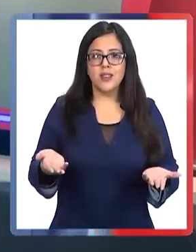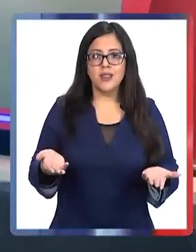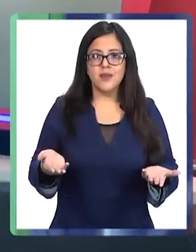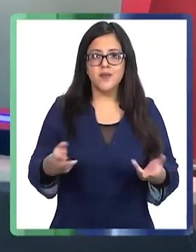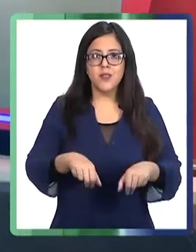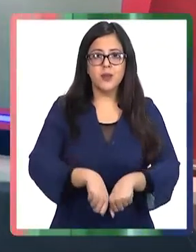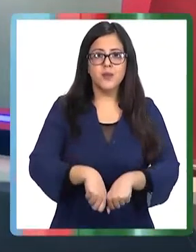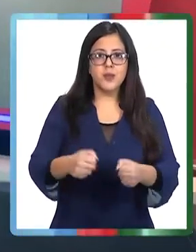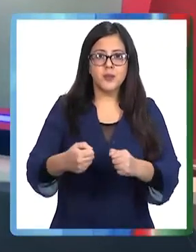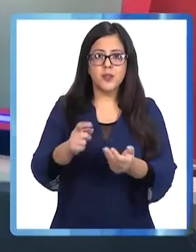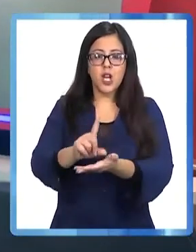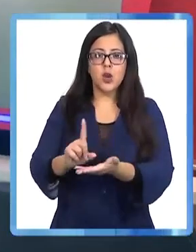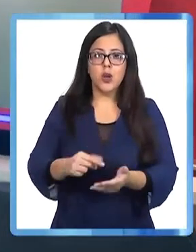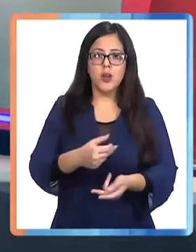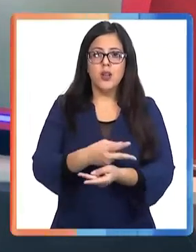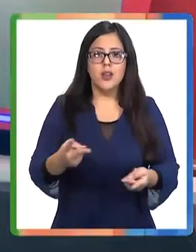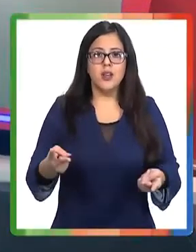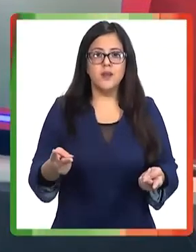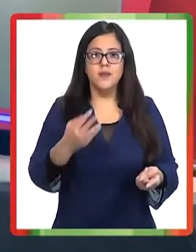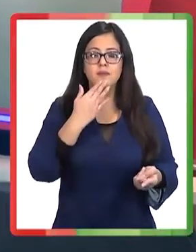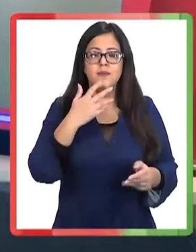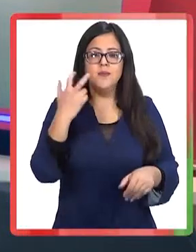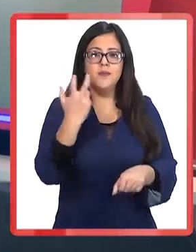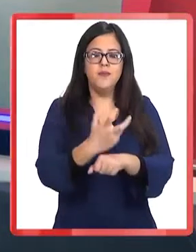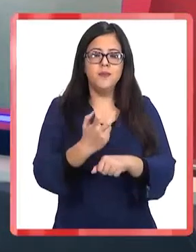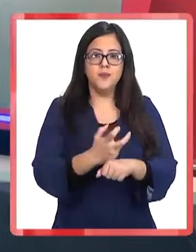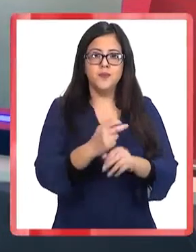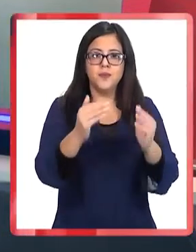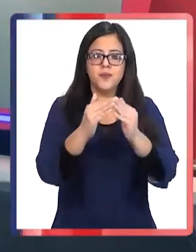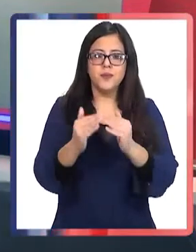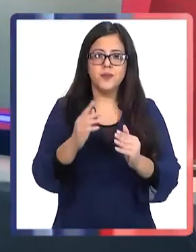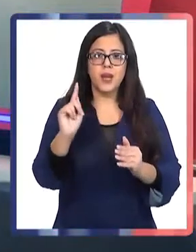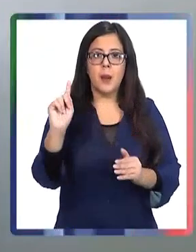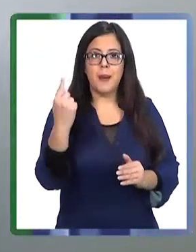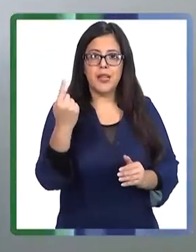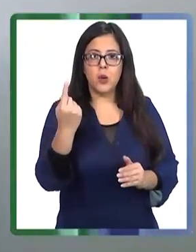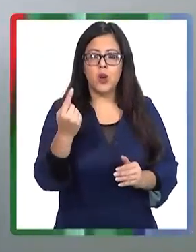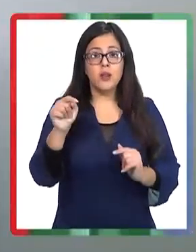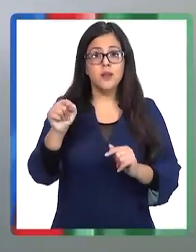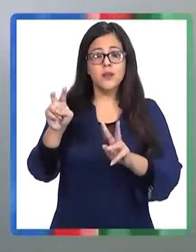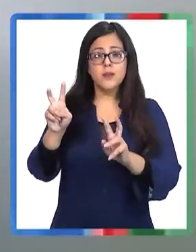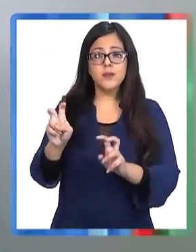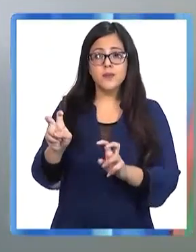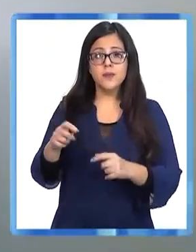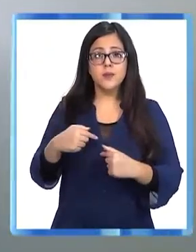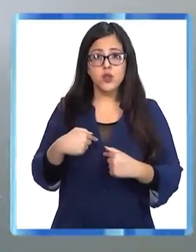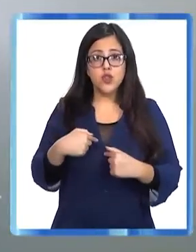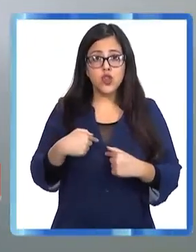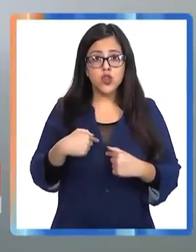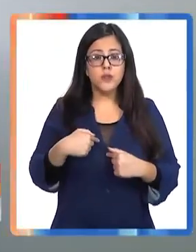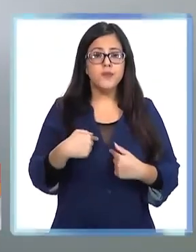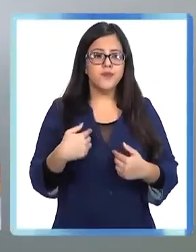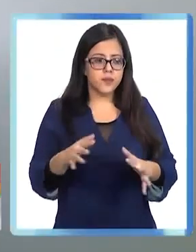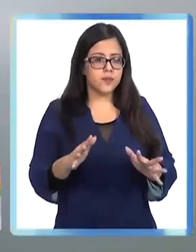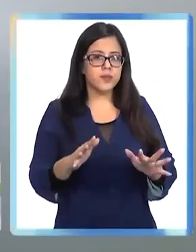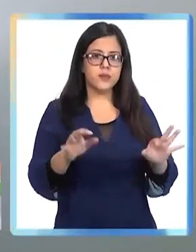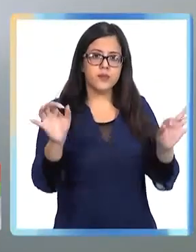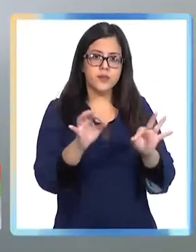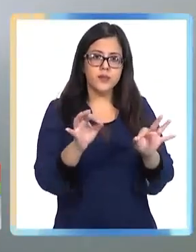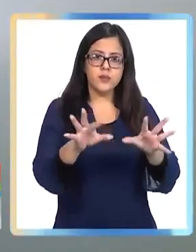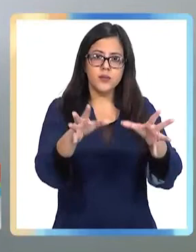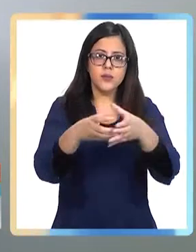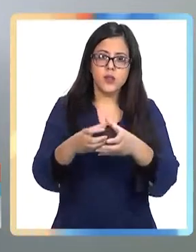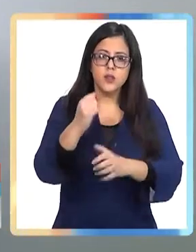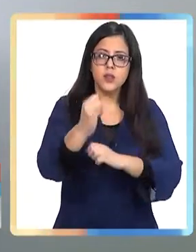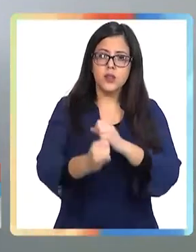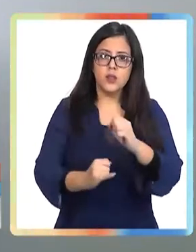de destrozos de espacios públicos y robos en casas particulares. Y en ese sentido yo he planteado a